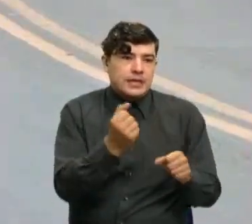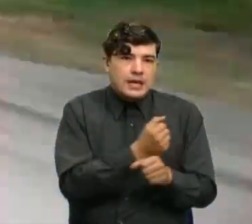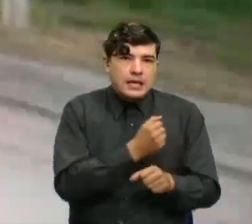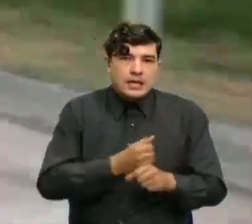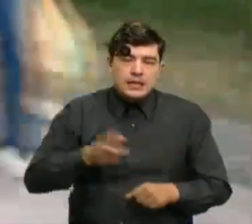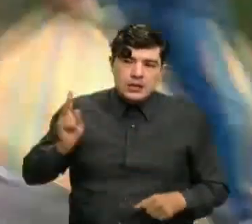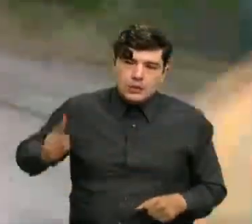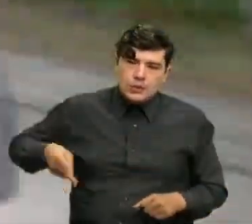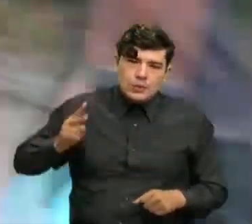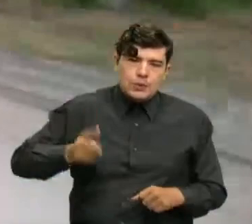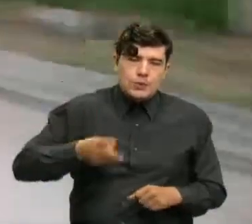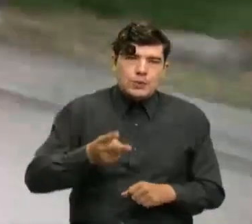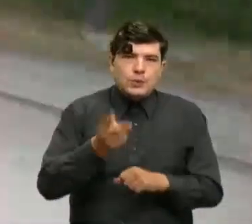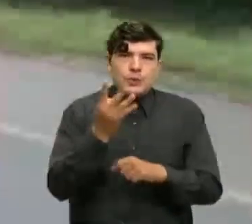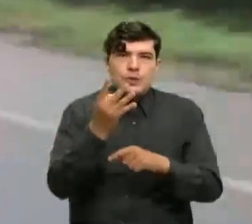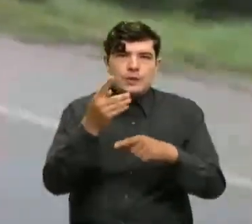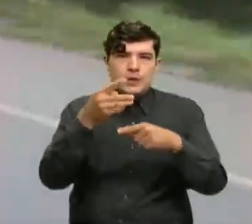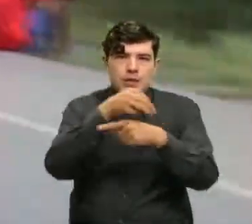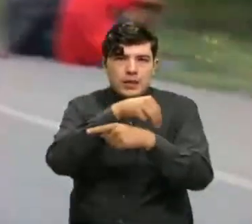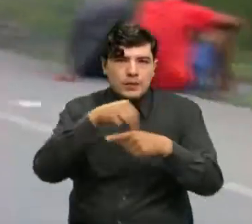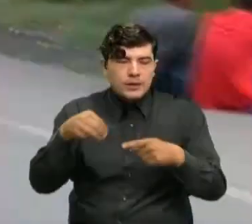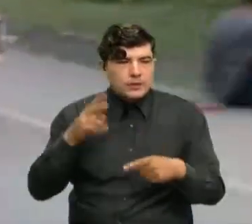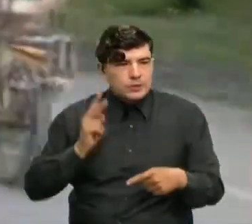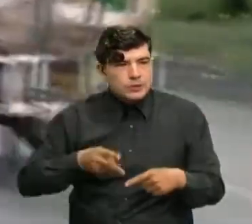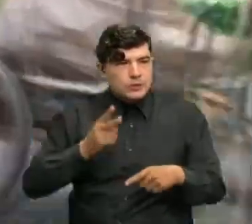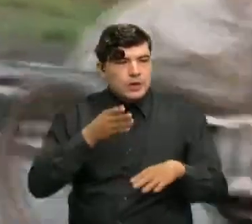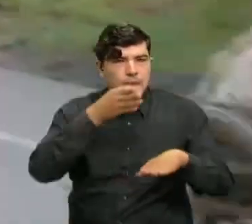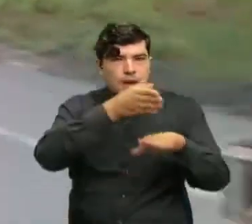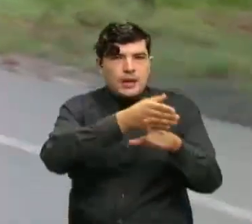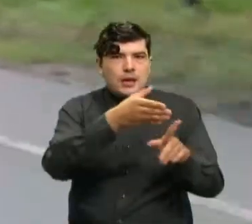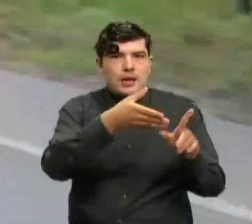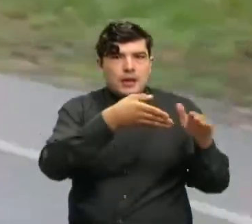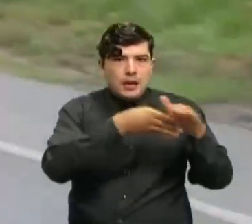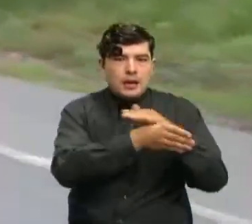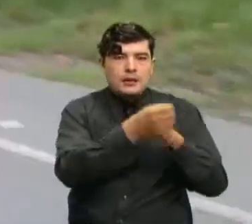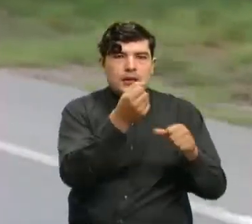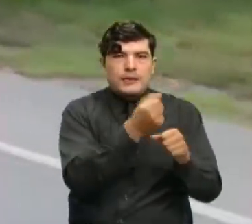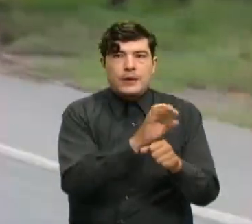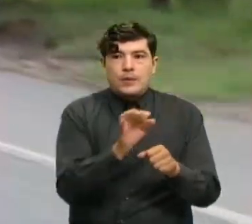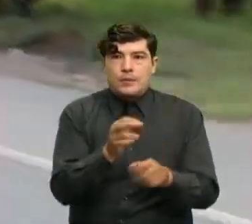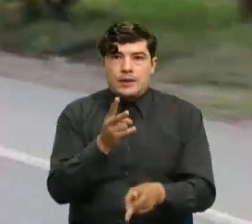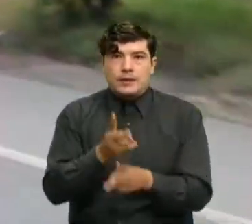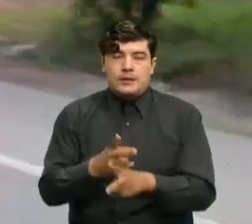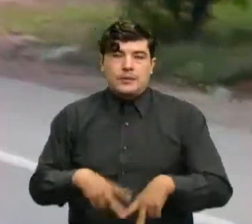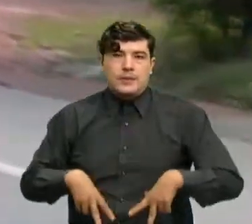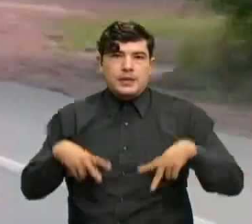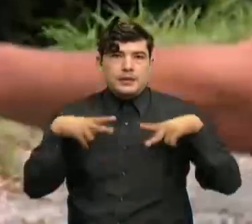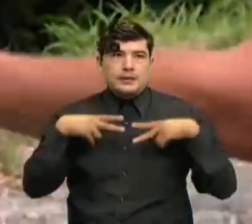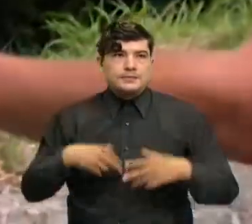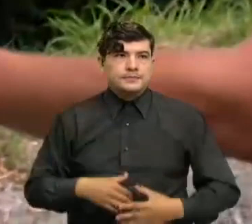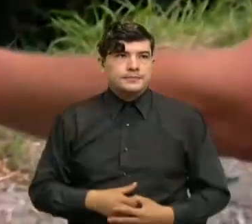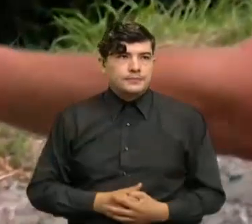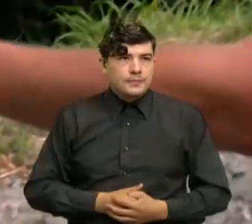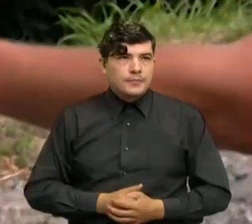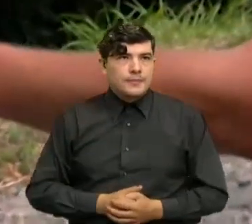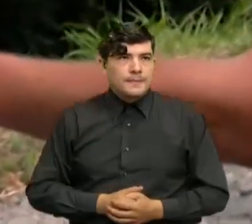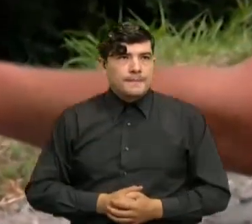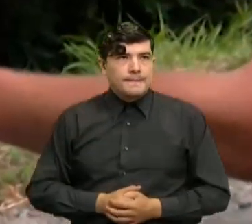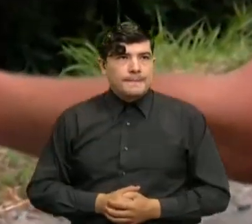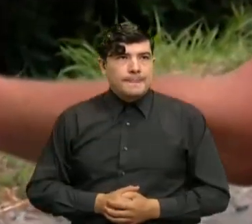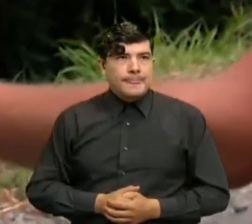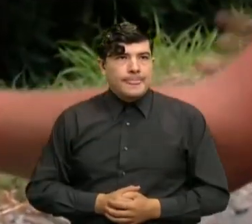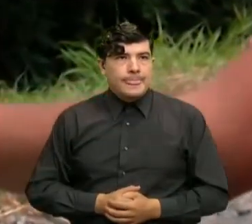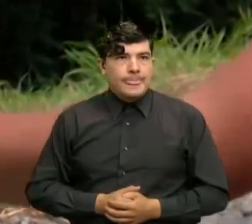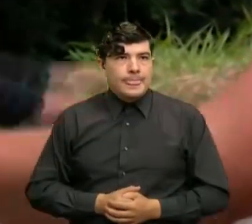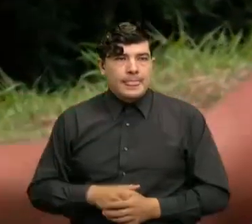de 4 kilómetros y rutas alternas, poniendo en peligro sus vidas. Usted mire, caminar por la trocha, todos los trabajadores queremos de